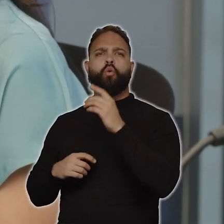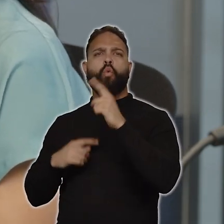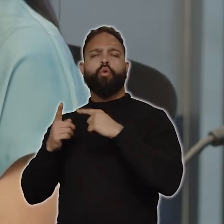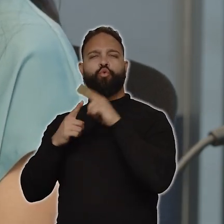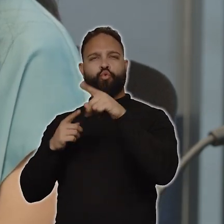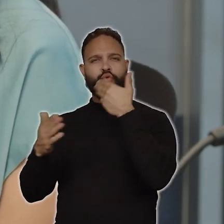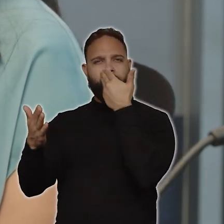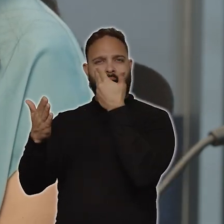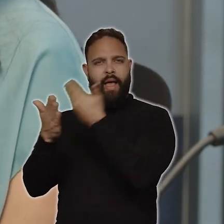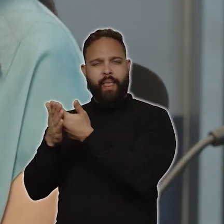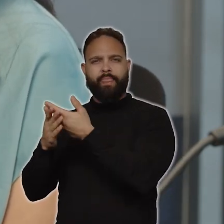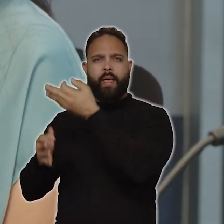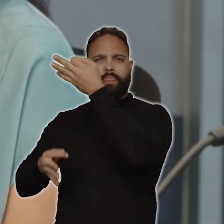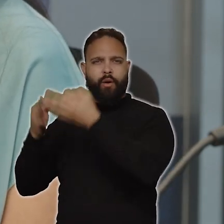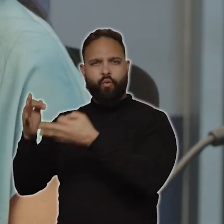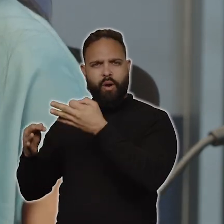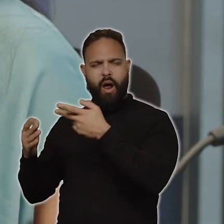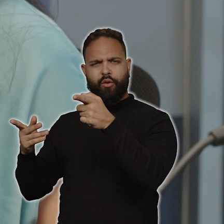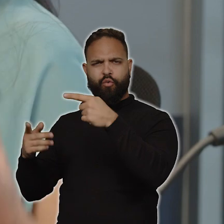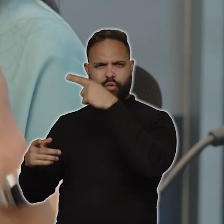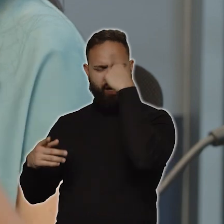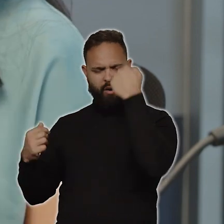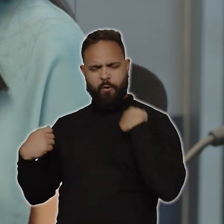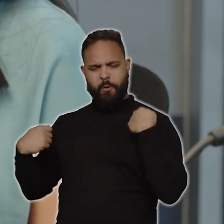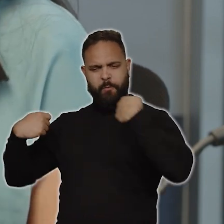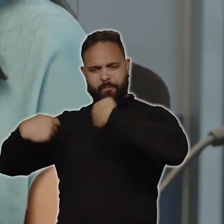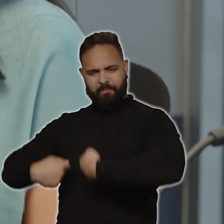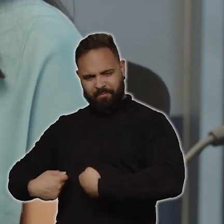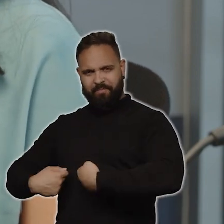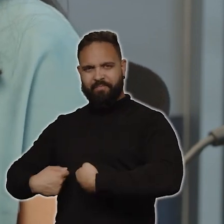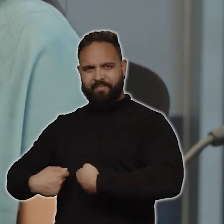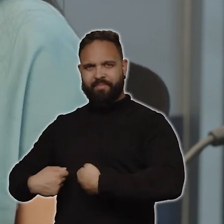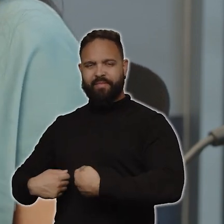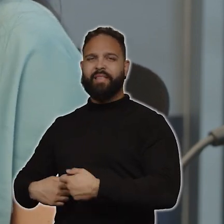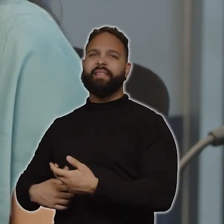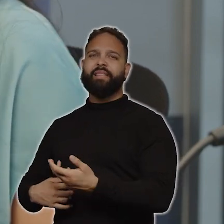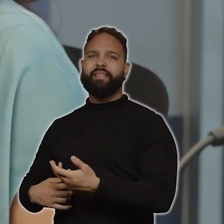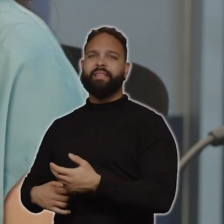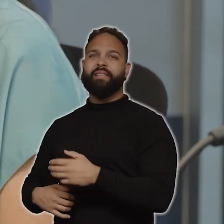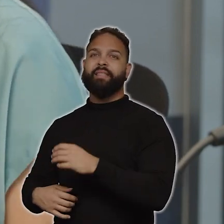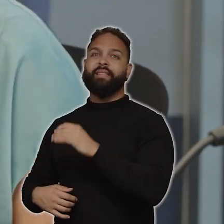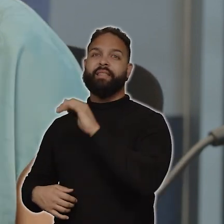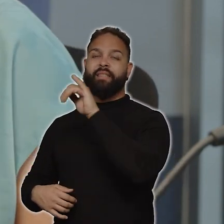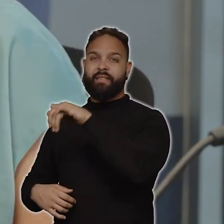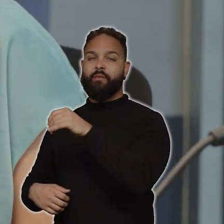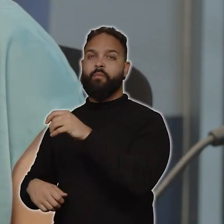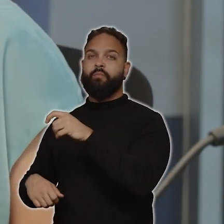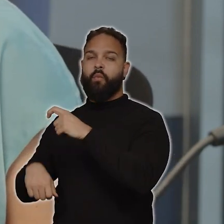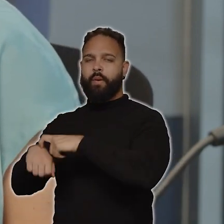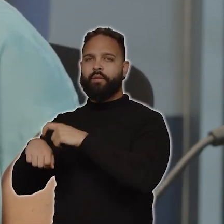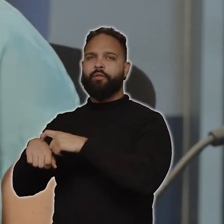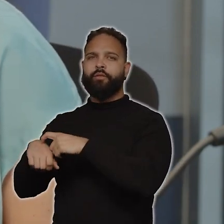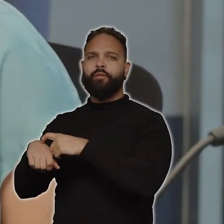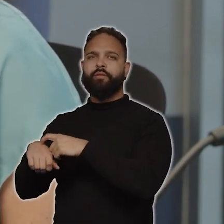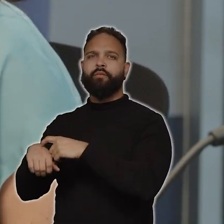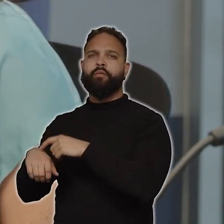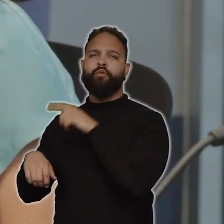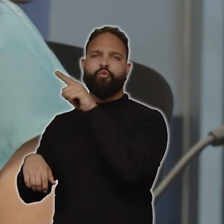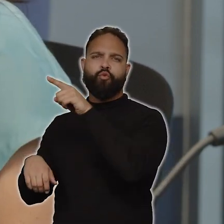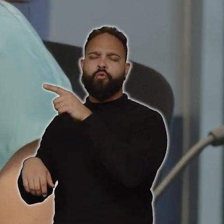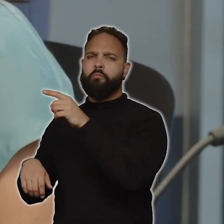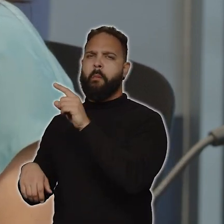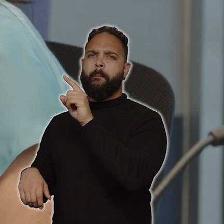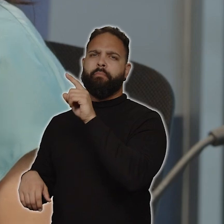Supremo, llegaste al salón de sesiones, te pusiste tu toga y encima de eso fuiste el primer participante en romper el hielo, porque de